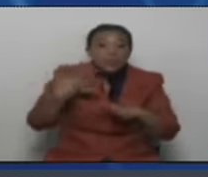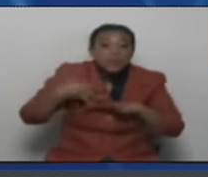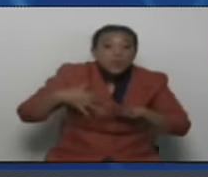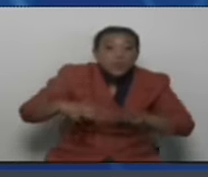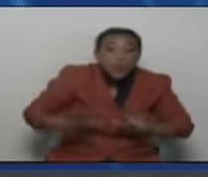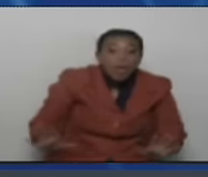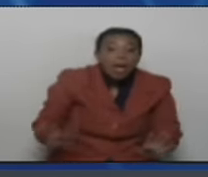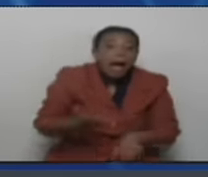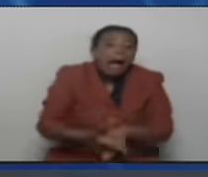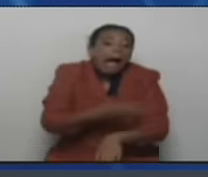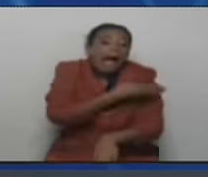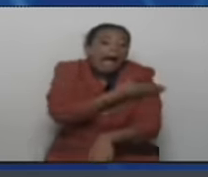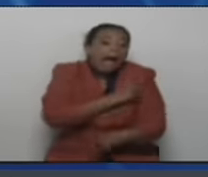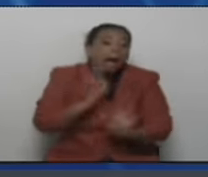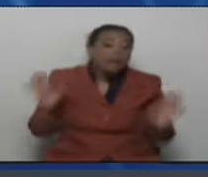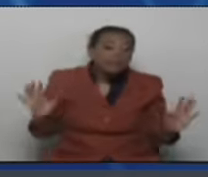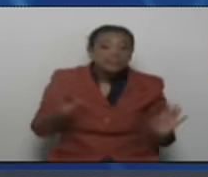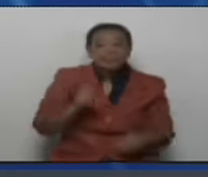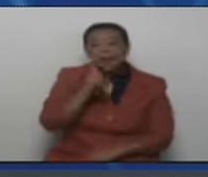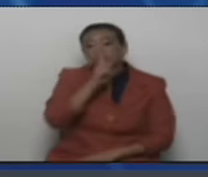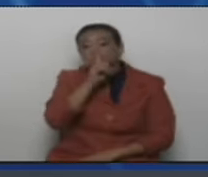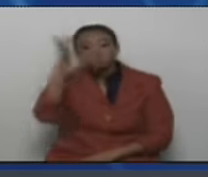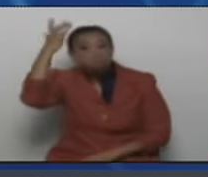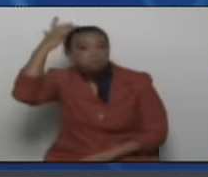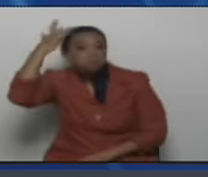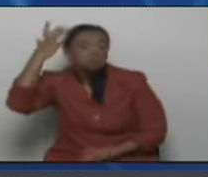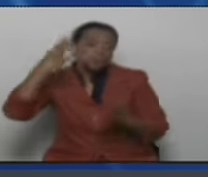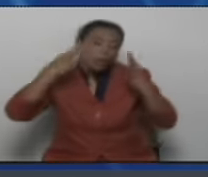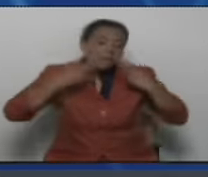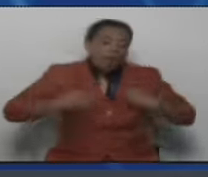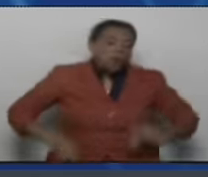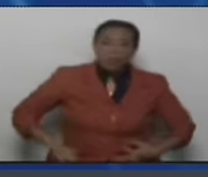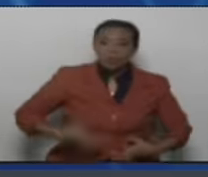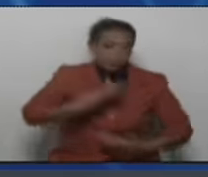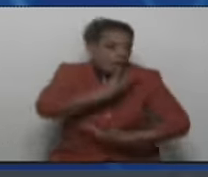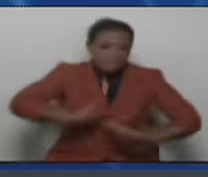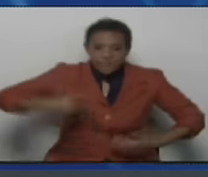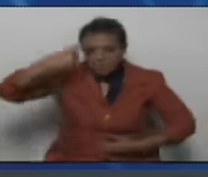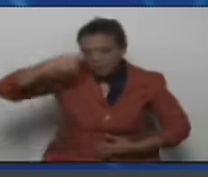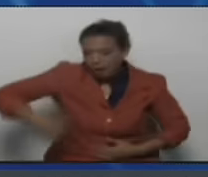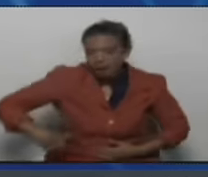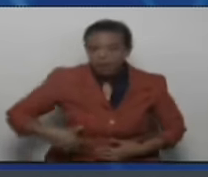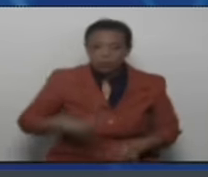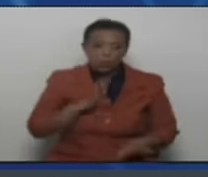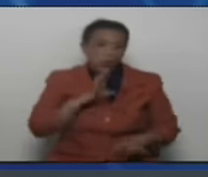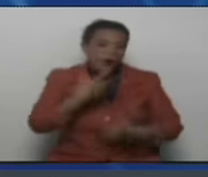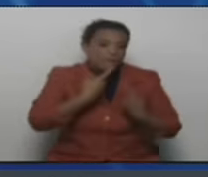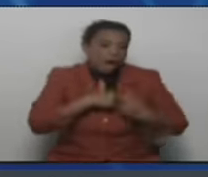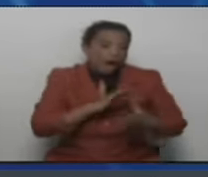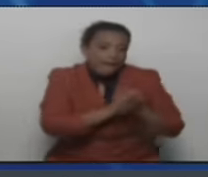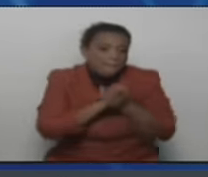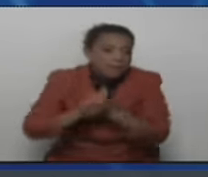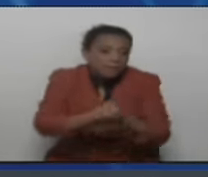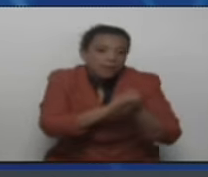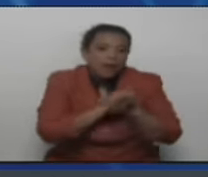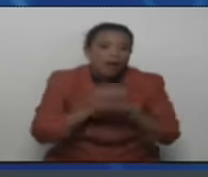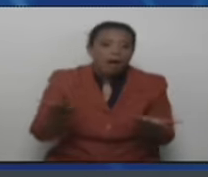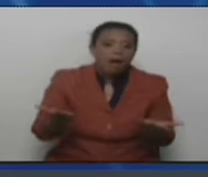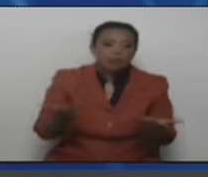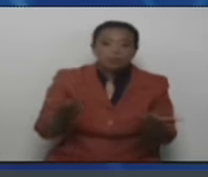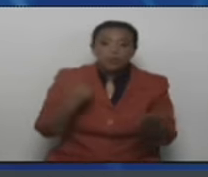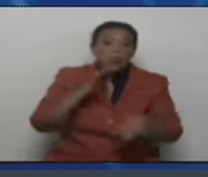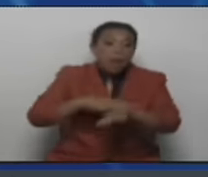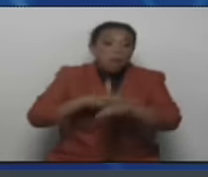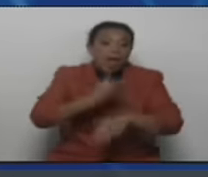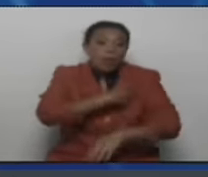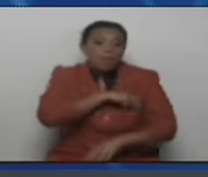agentes como lo son, encubiertos. No van a salir sus familiares o sus amistades, o el CNI, el